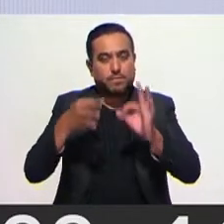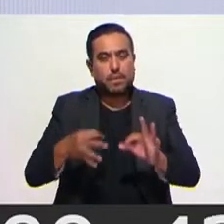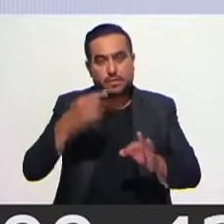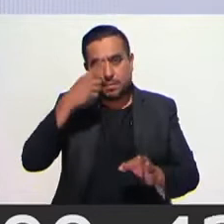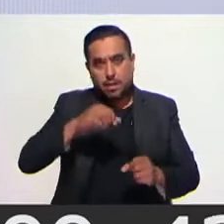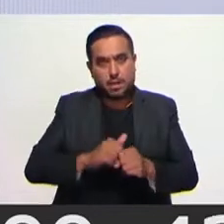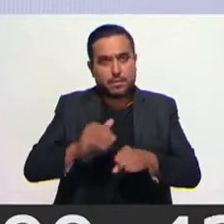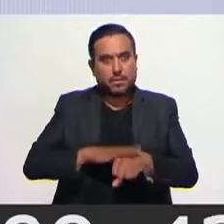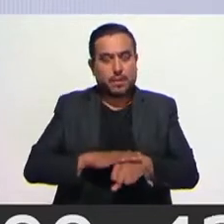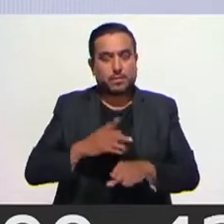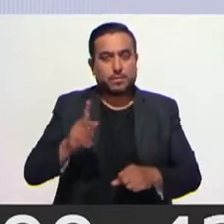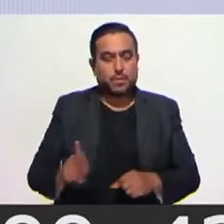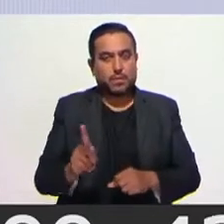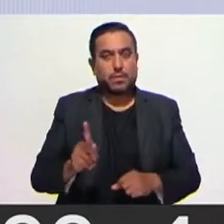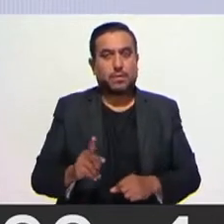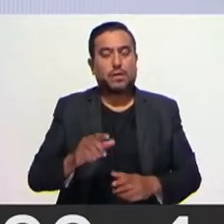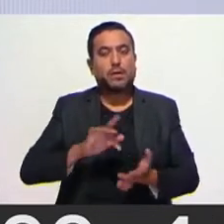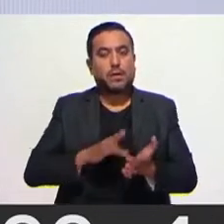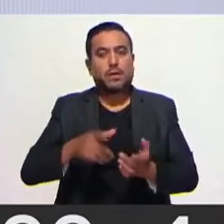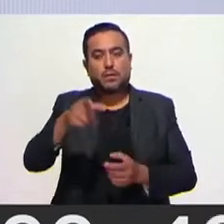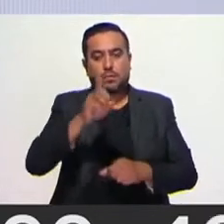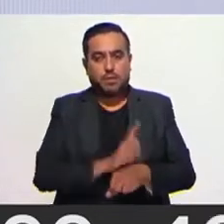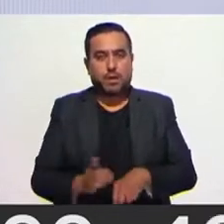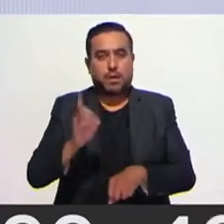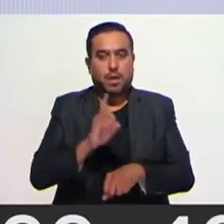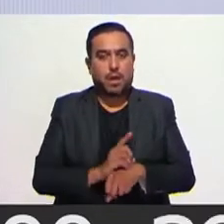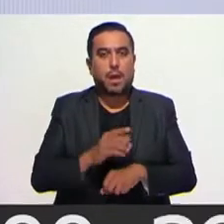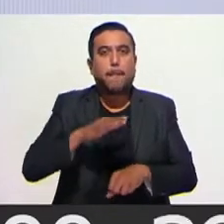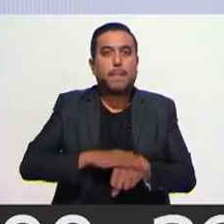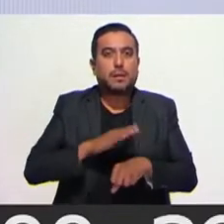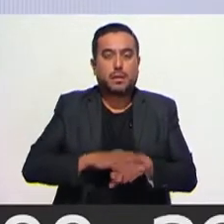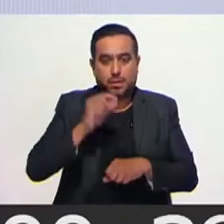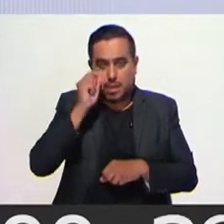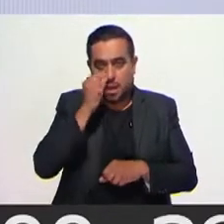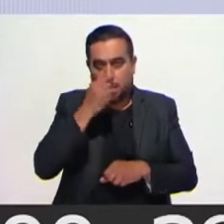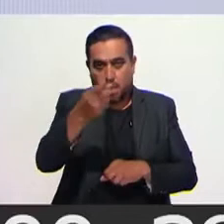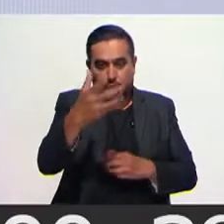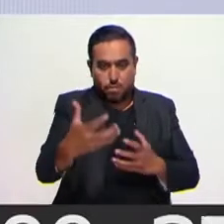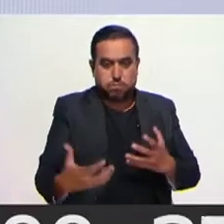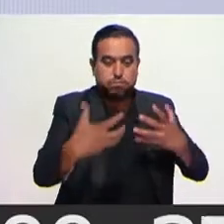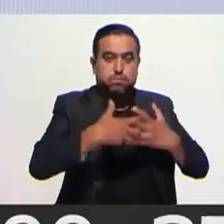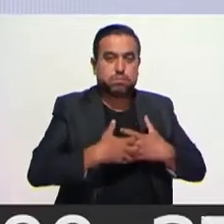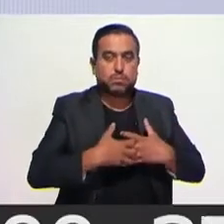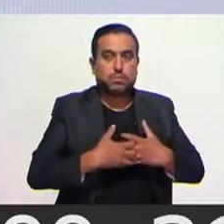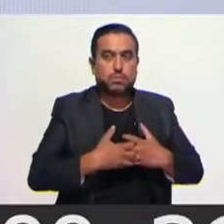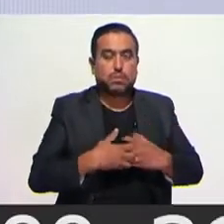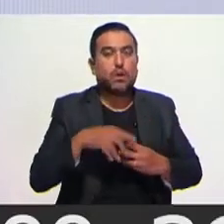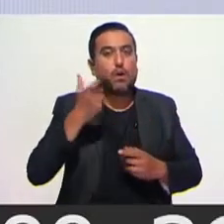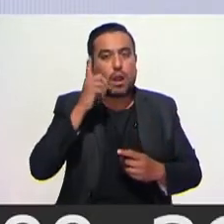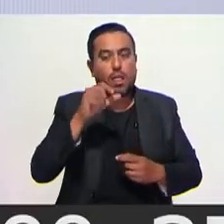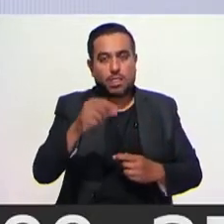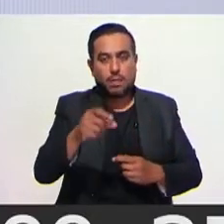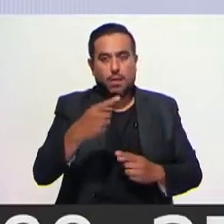administración pública. Agradezco que día a día se suman más irapuatenses a mi propuesta y espero que también